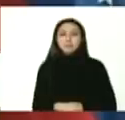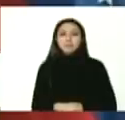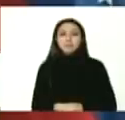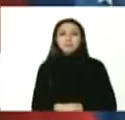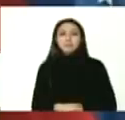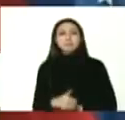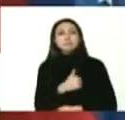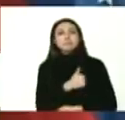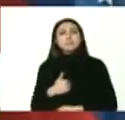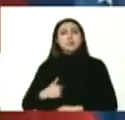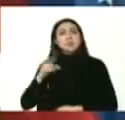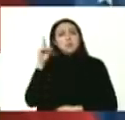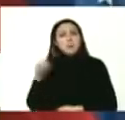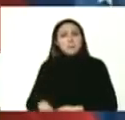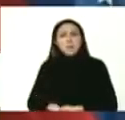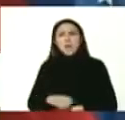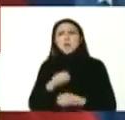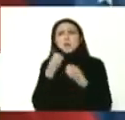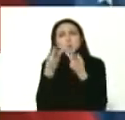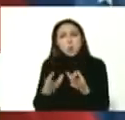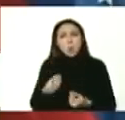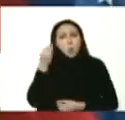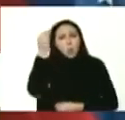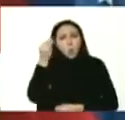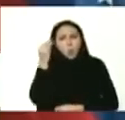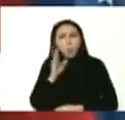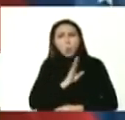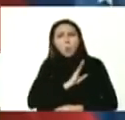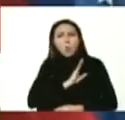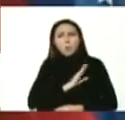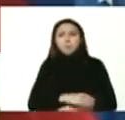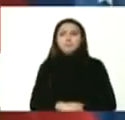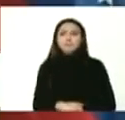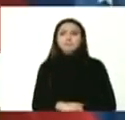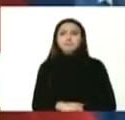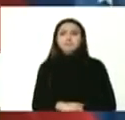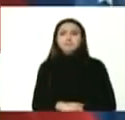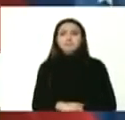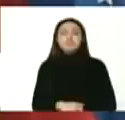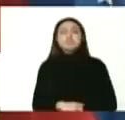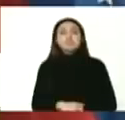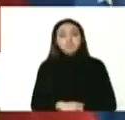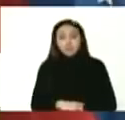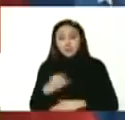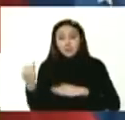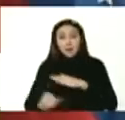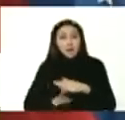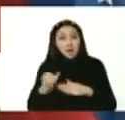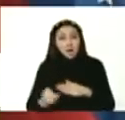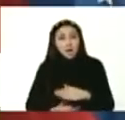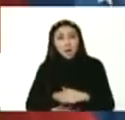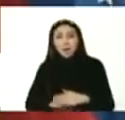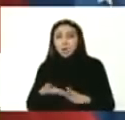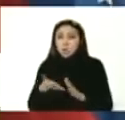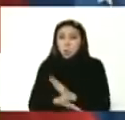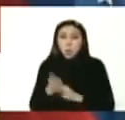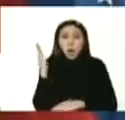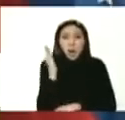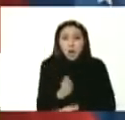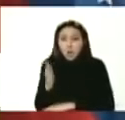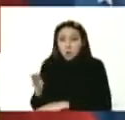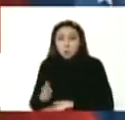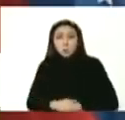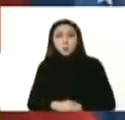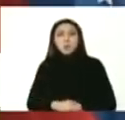Quisiera al respecto hacer un comentario adicional. Aunque el tribunal consideró que no hay elementos que justifiquen la acusación,